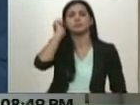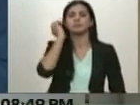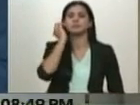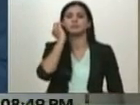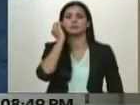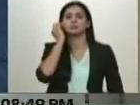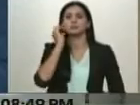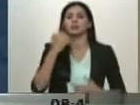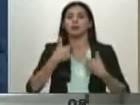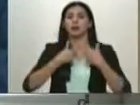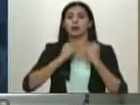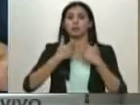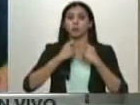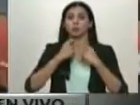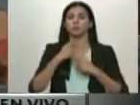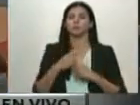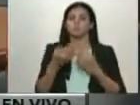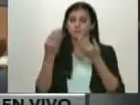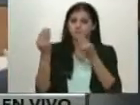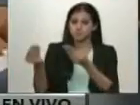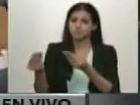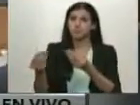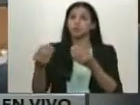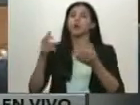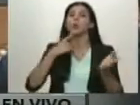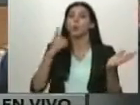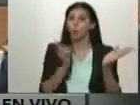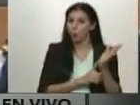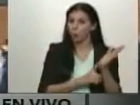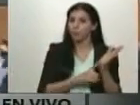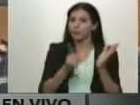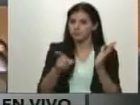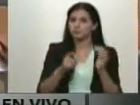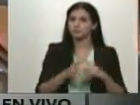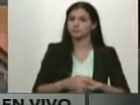Isturiz Almeida, ejecútese, cúmplase.